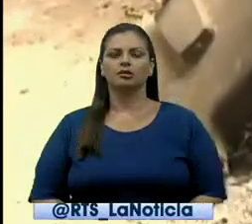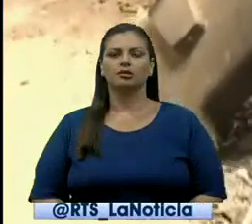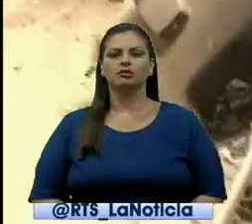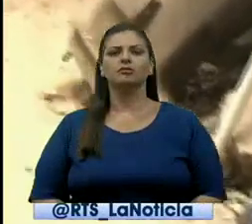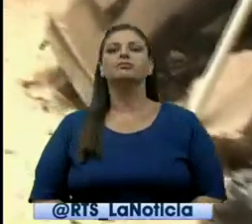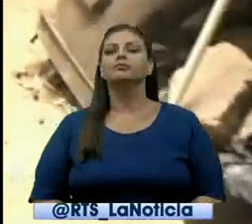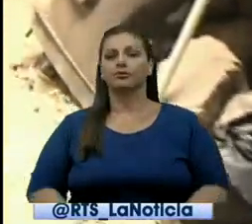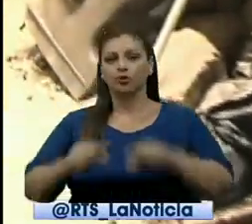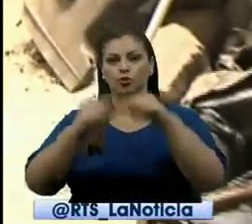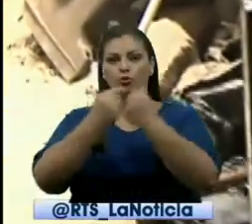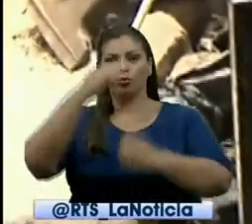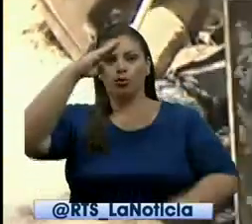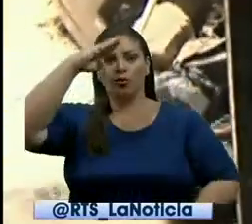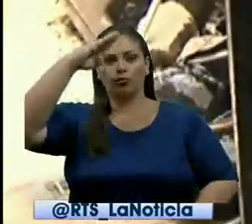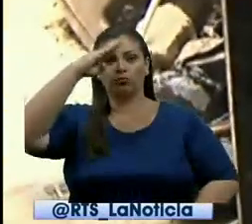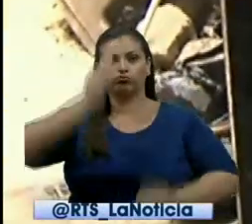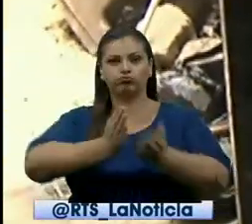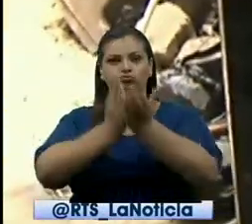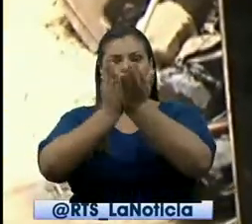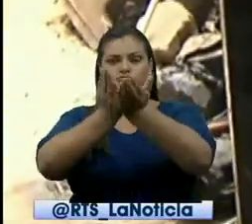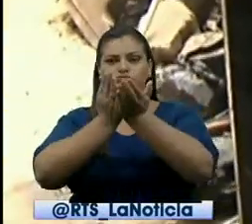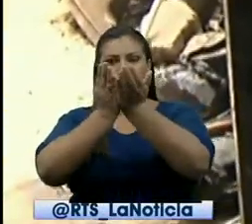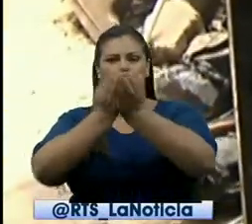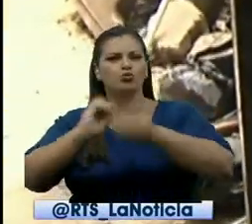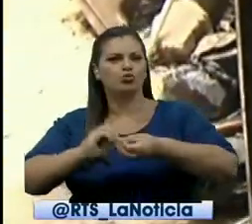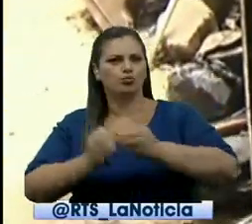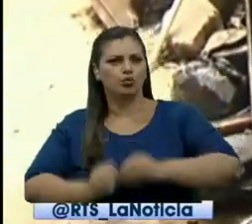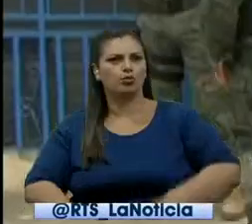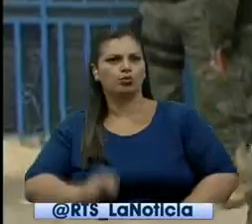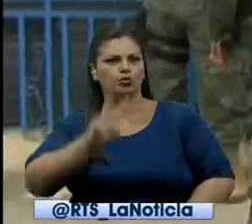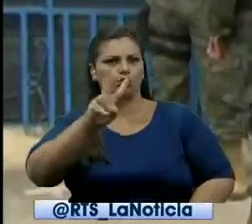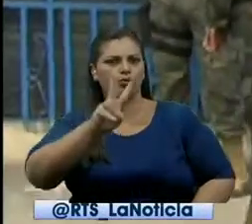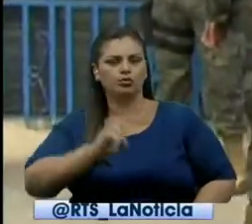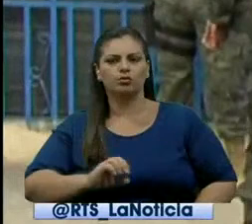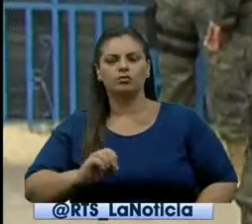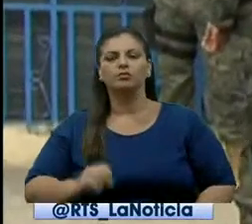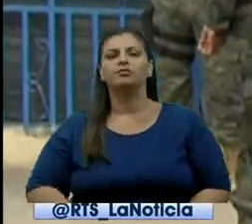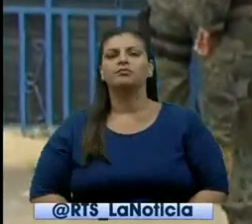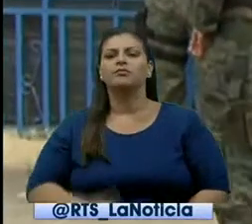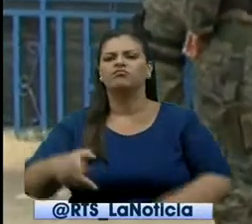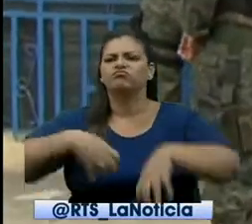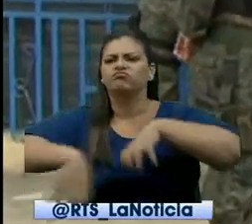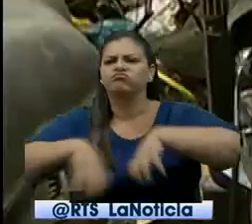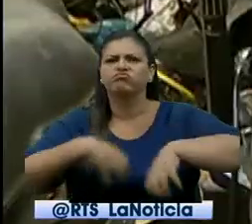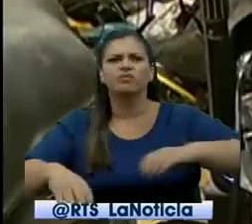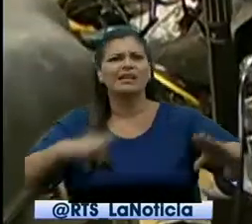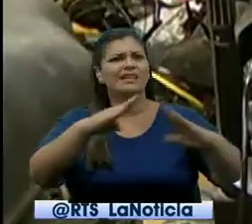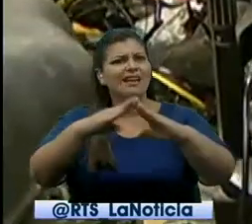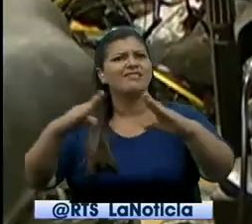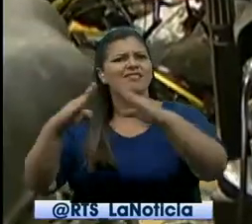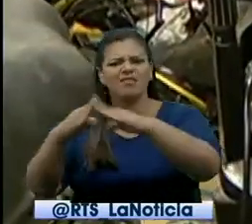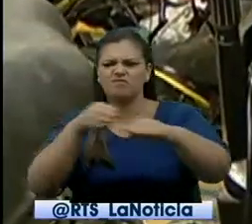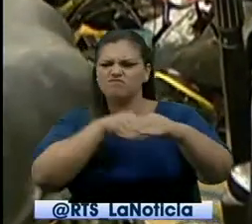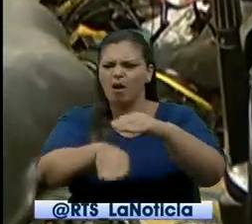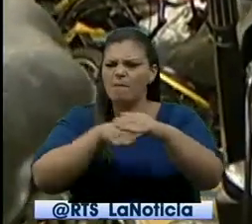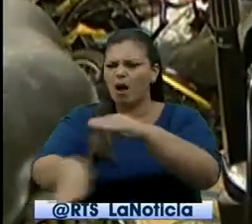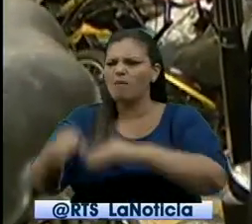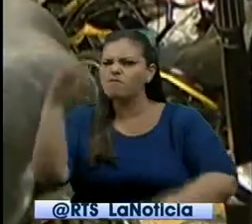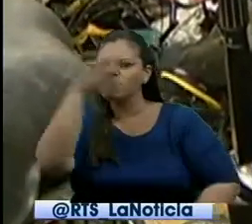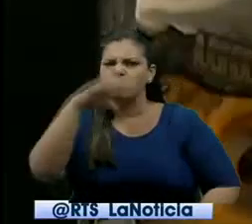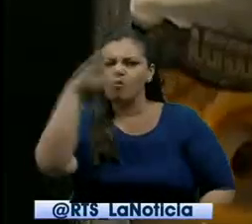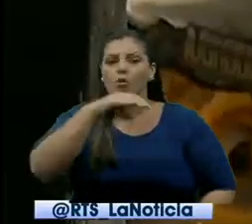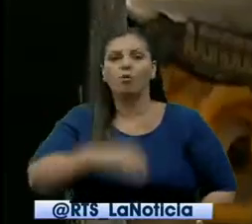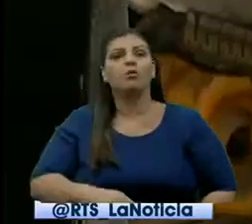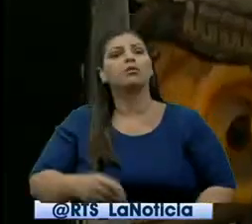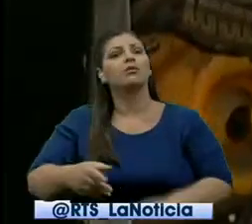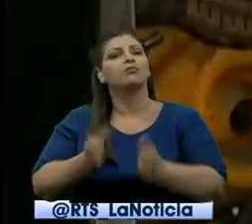Personal del Comando de Operaciones Número 2, Marítimo CO2, ejecutó la tarea de dar con el paradero de algunos motores reportados